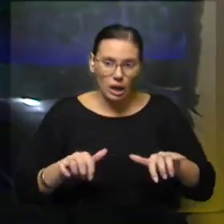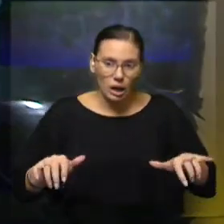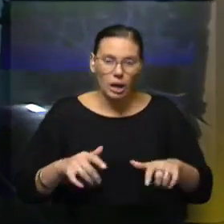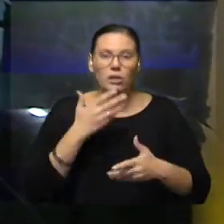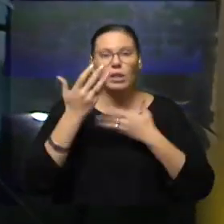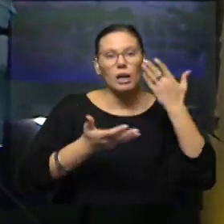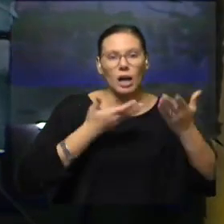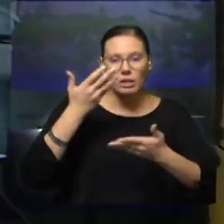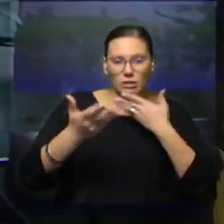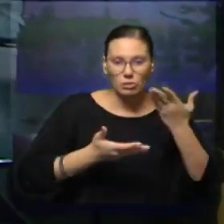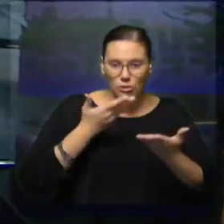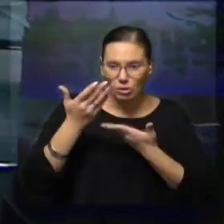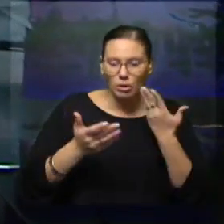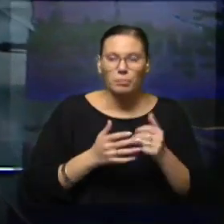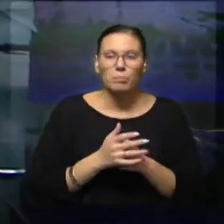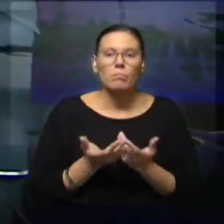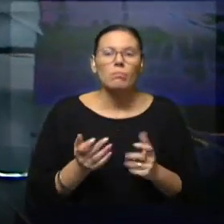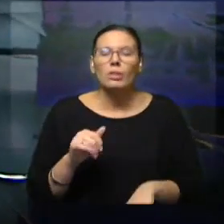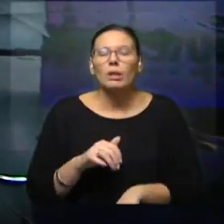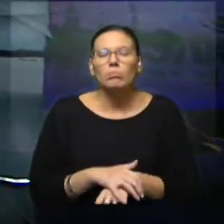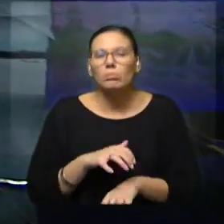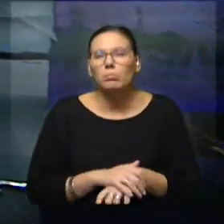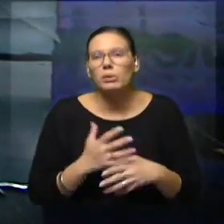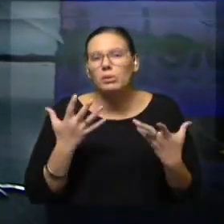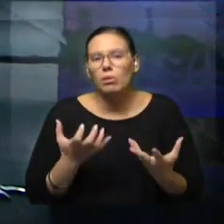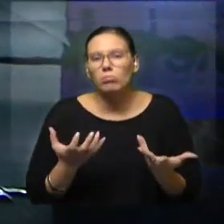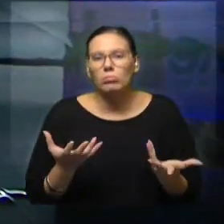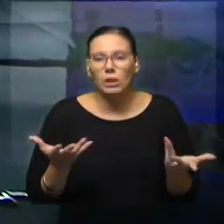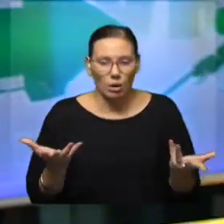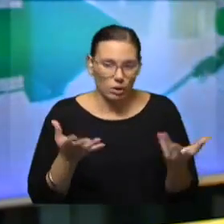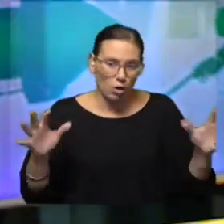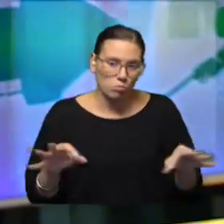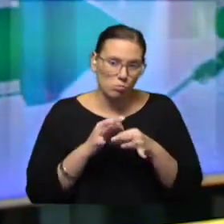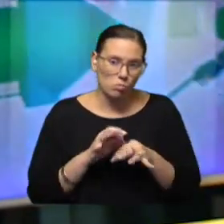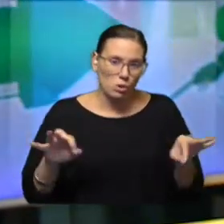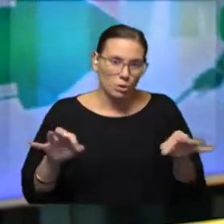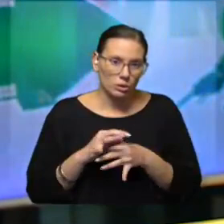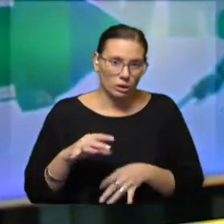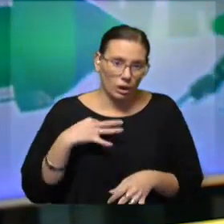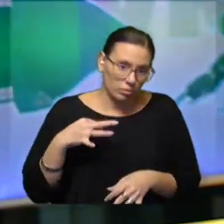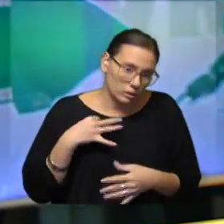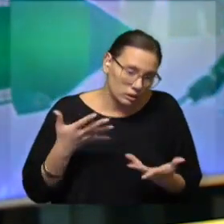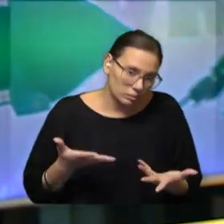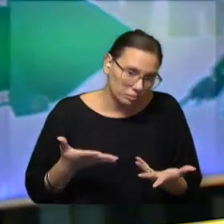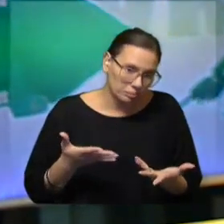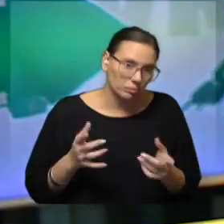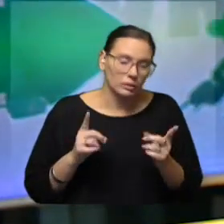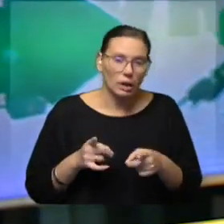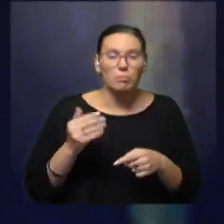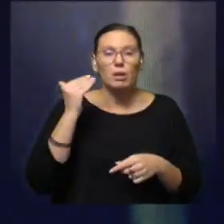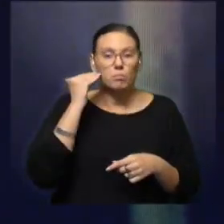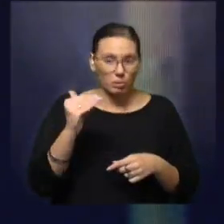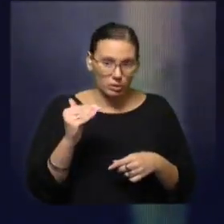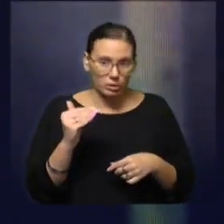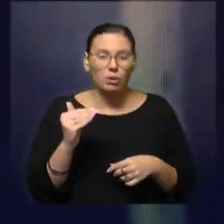las canciones y todo. ¿Y en qué momento decidiste? Porque hoy la música es tu vida, de alguna manera. Porque también sos docente,